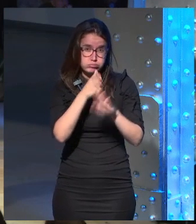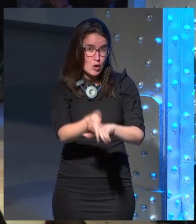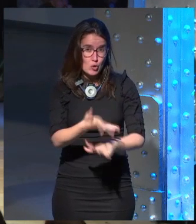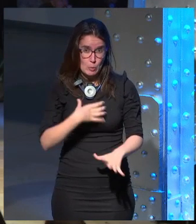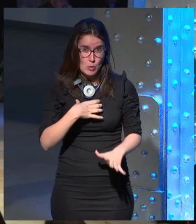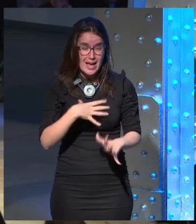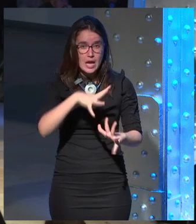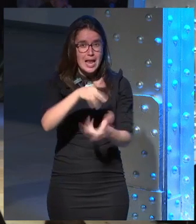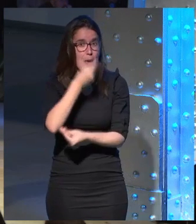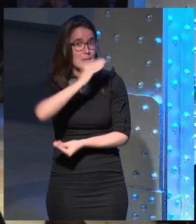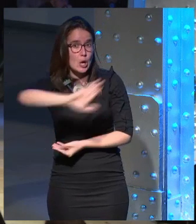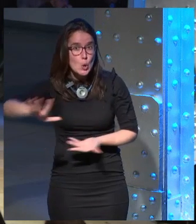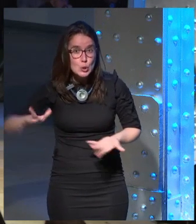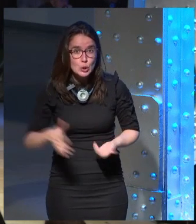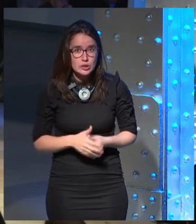¿Noticia?